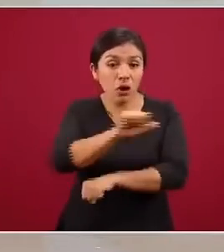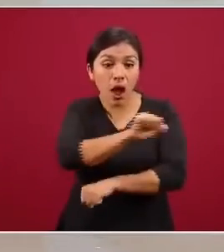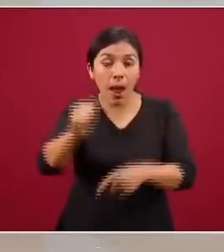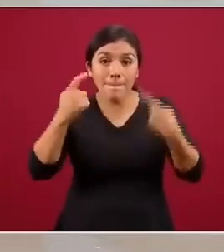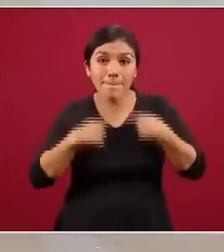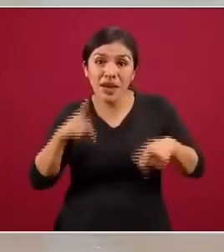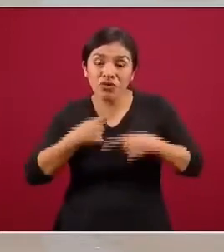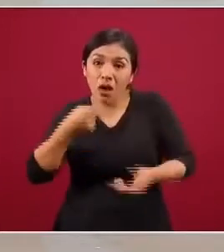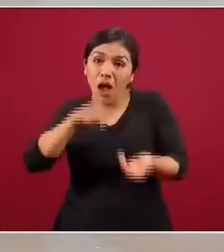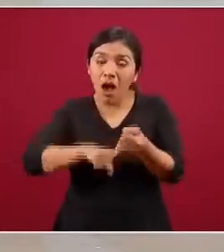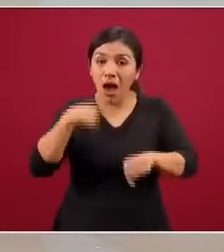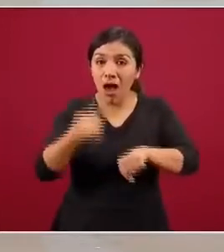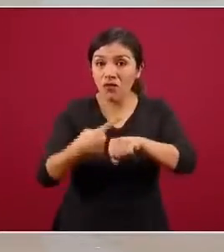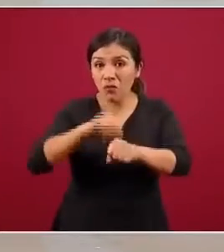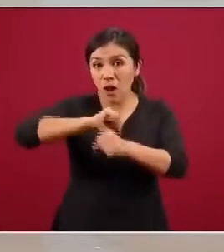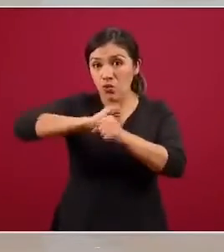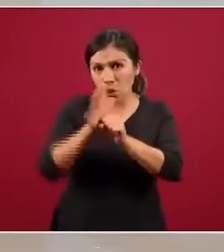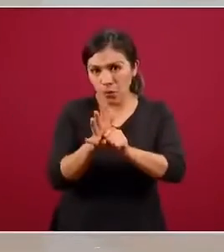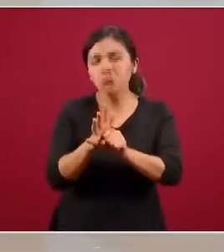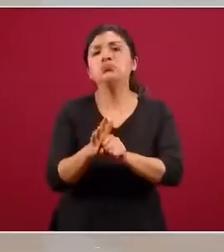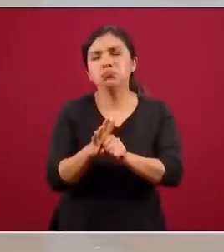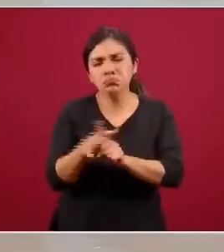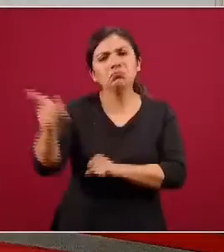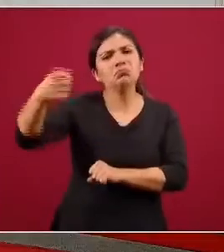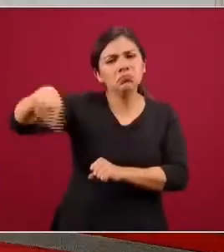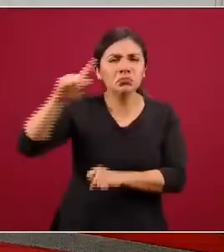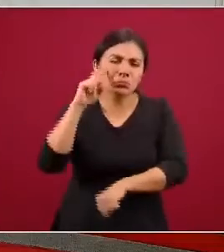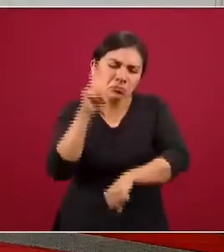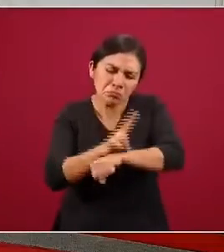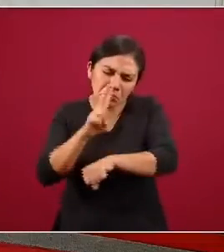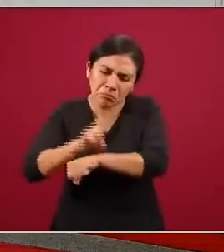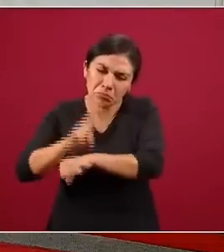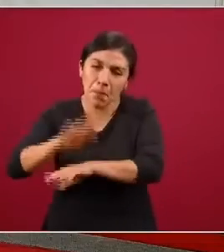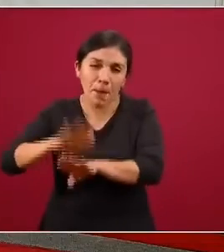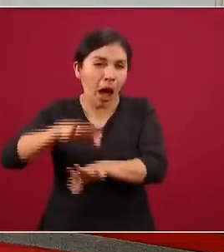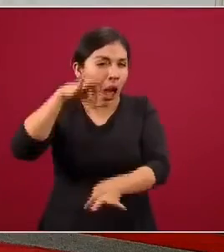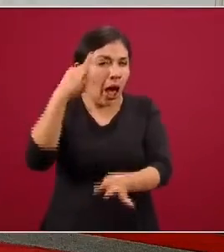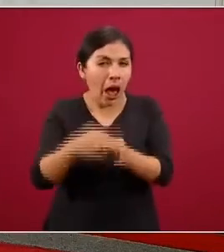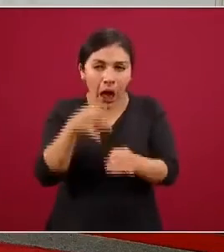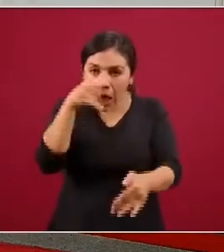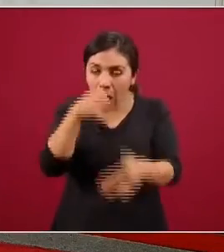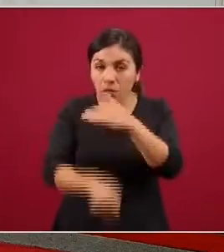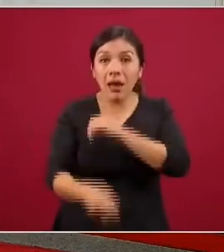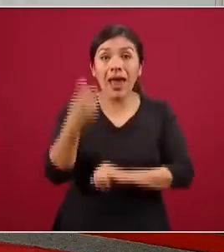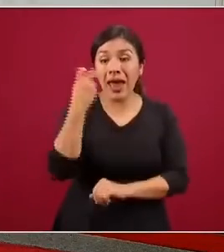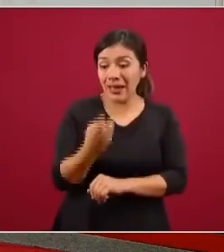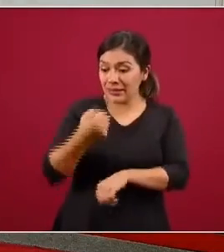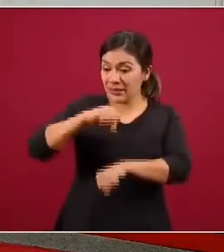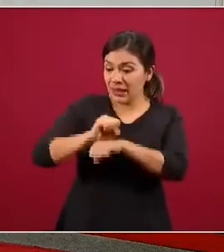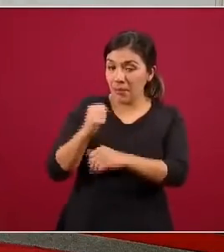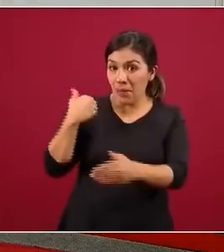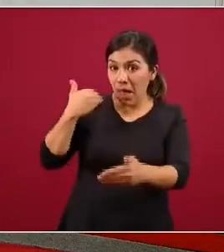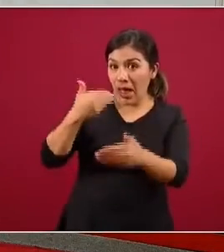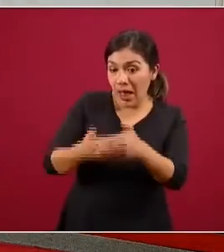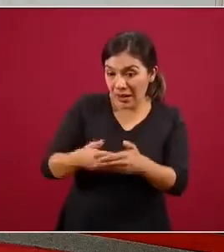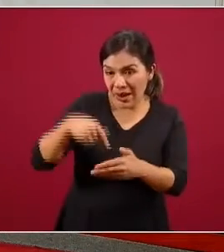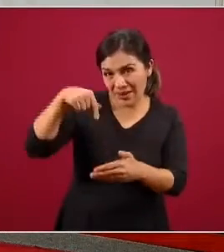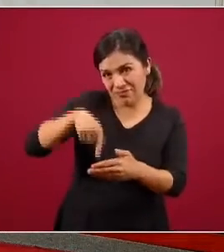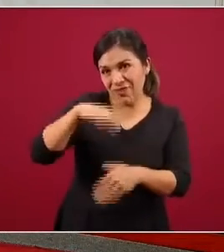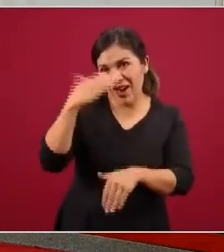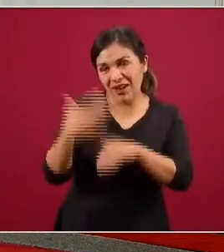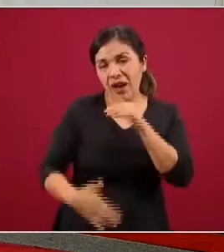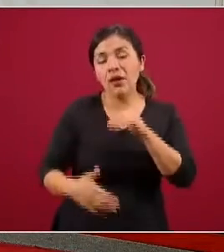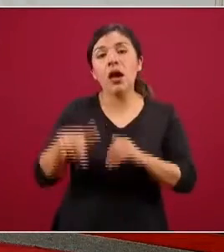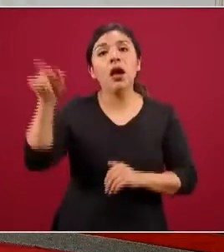los pacientes con COVID-19 y han estado dando un seguimiento muy puntual. Precisamente esta semana que está